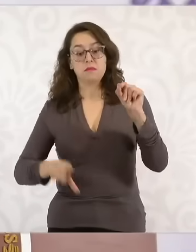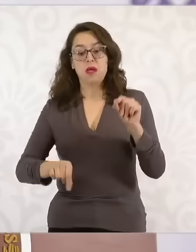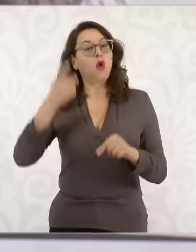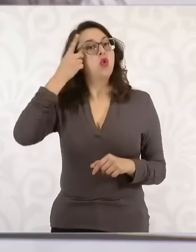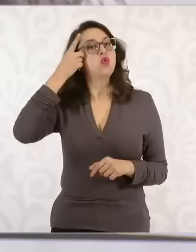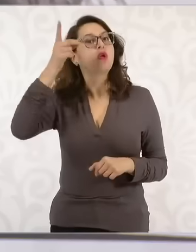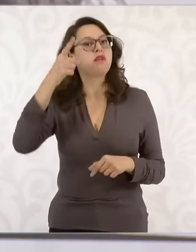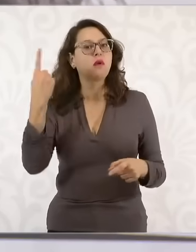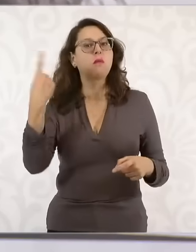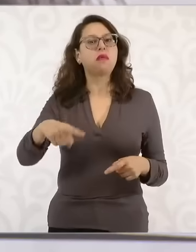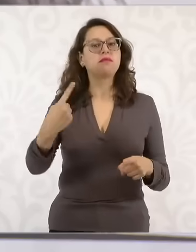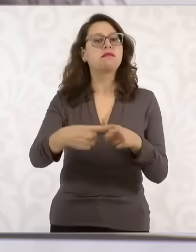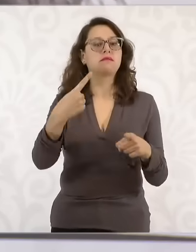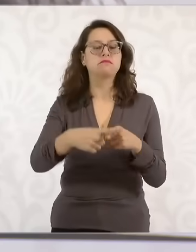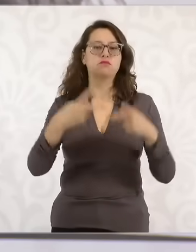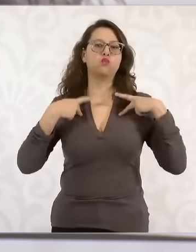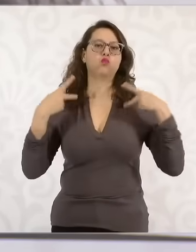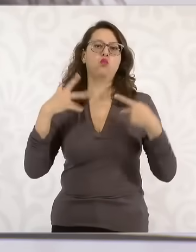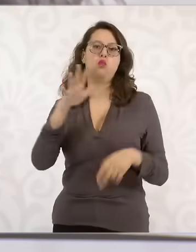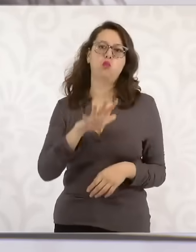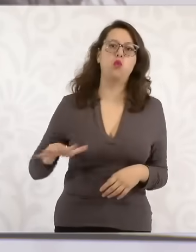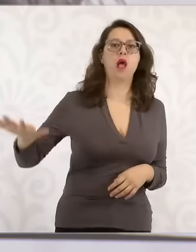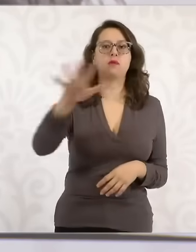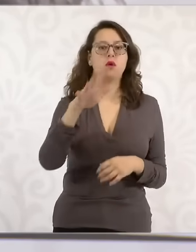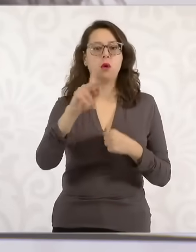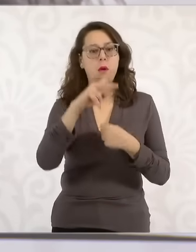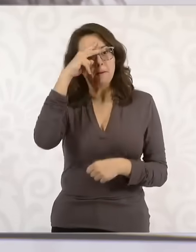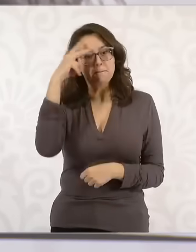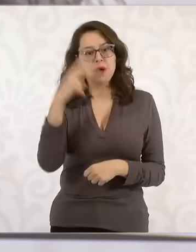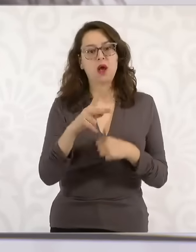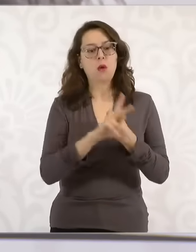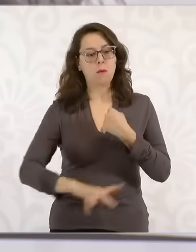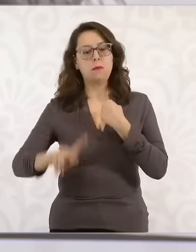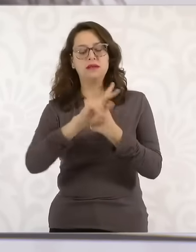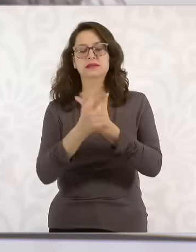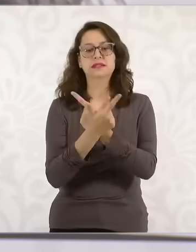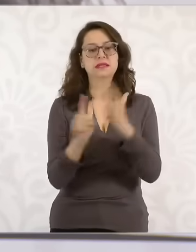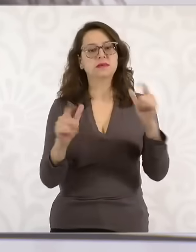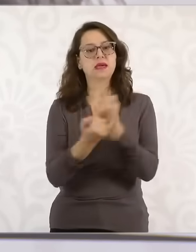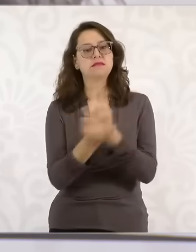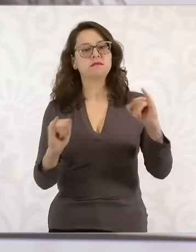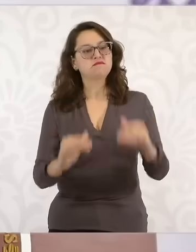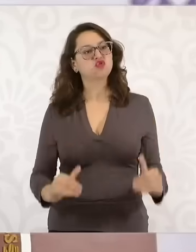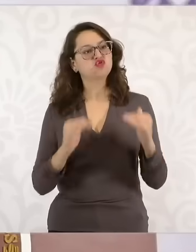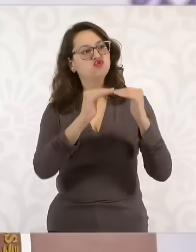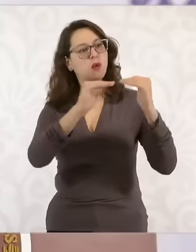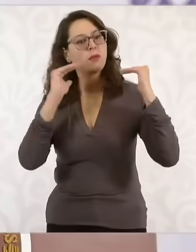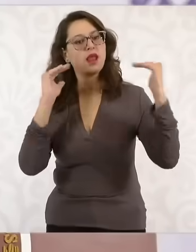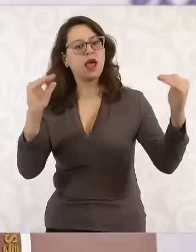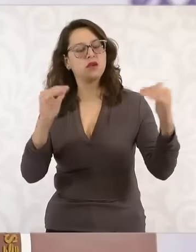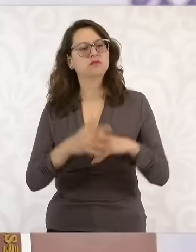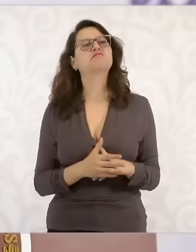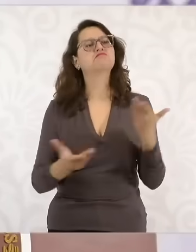un país libre, independiente y soberano. Cooperación sí, subordinación